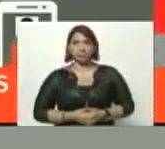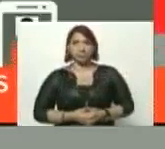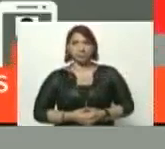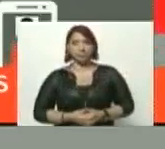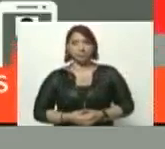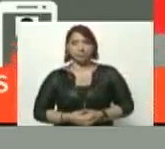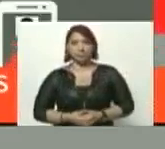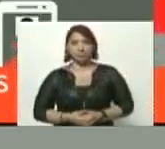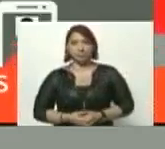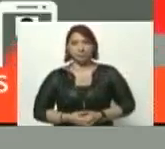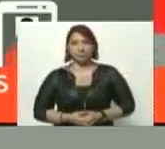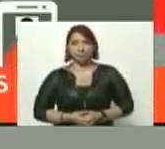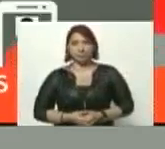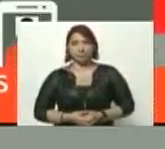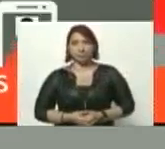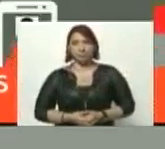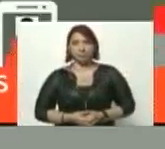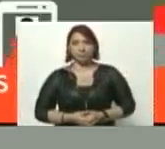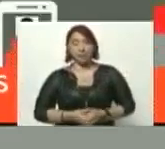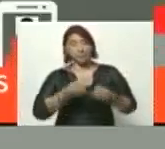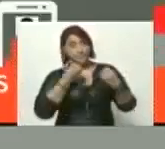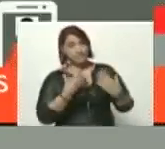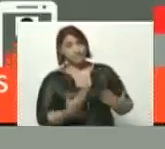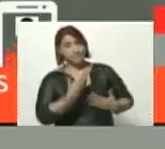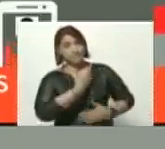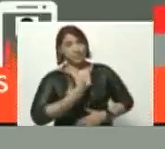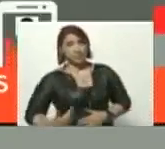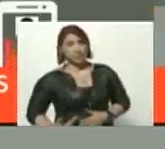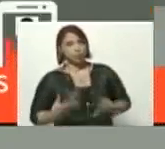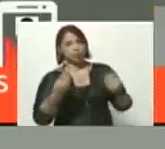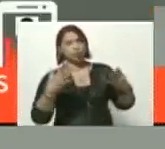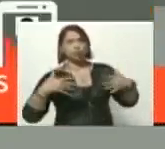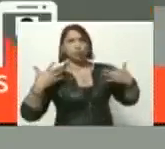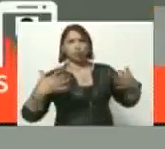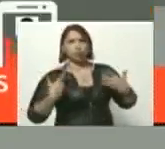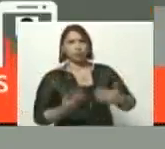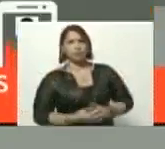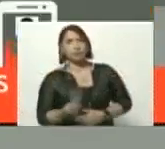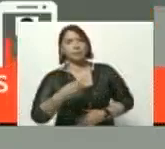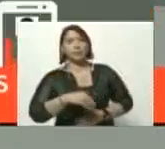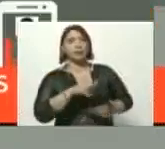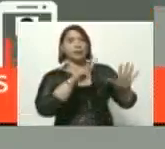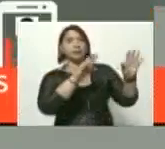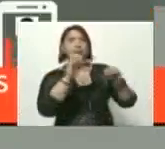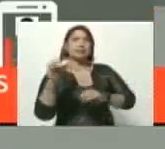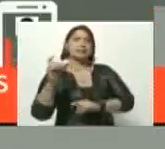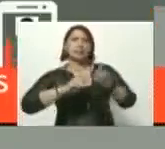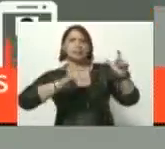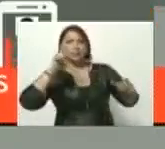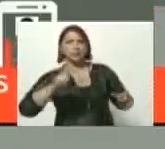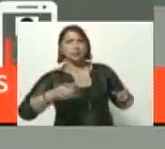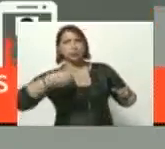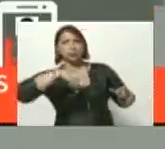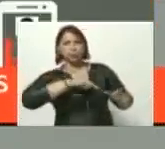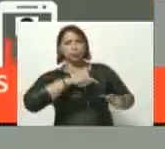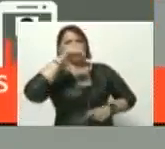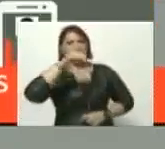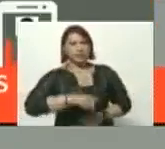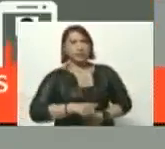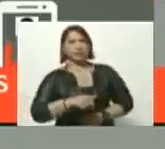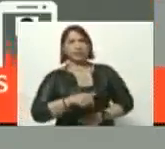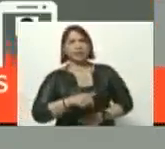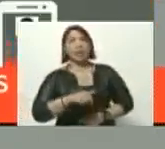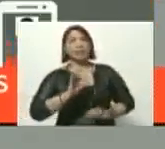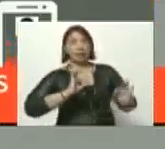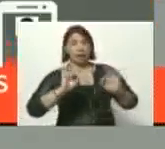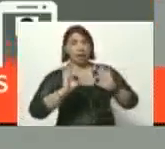adelante. Bueno, presidente, aquí con mucha alegría, más de 700 personas estamos aquí en el Teresa